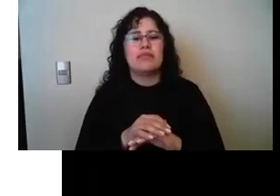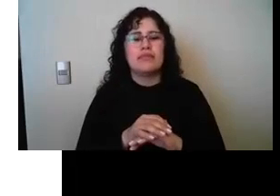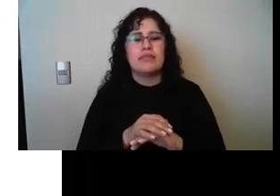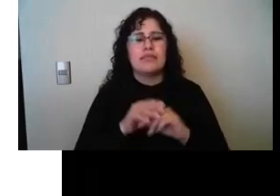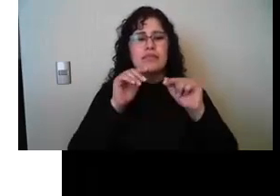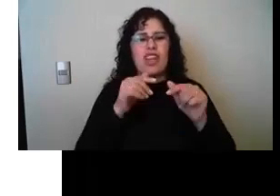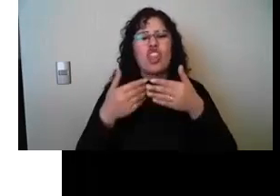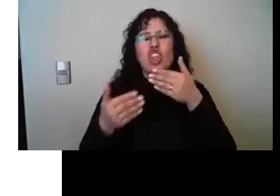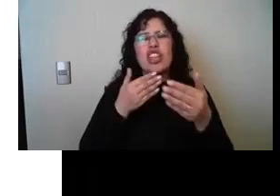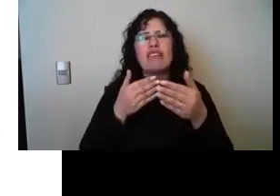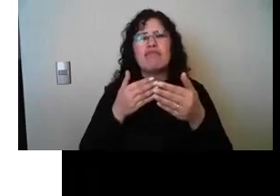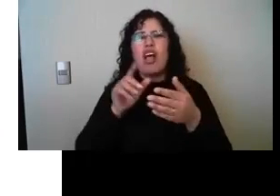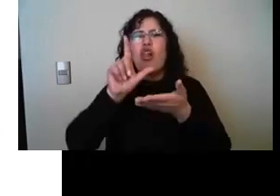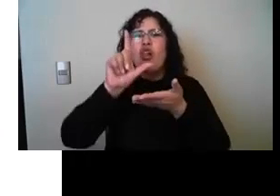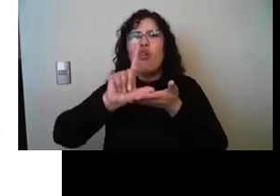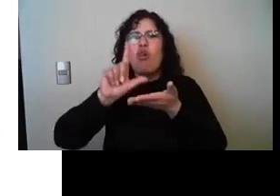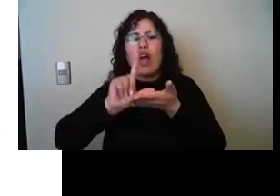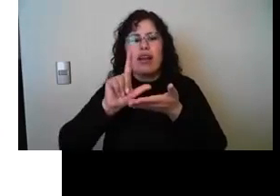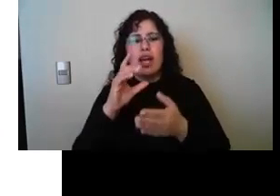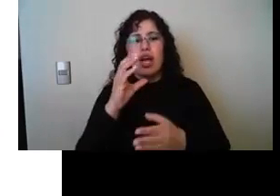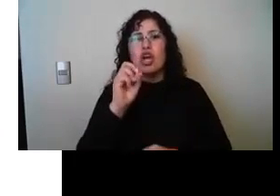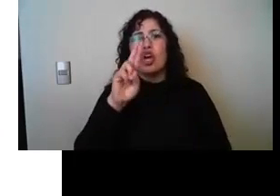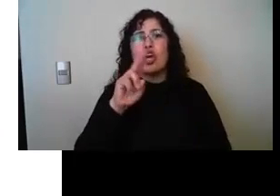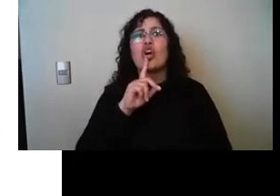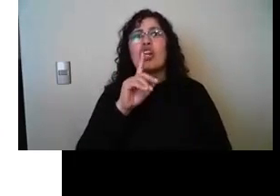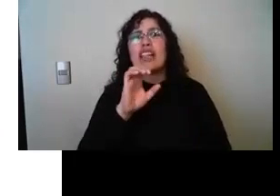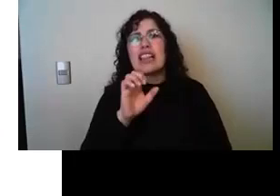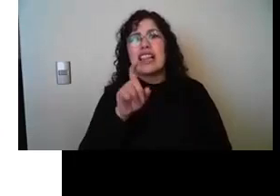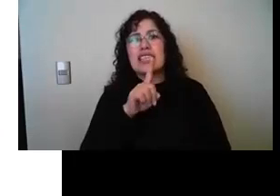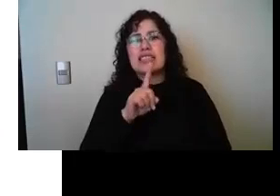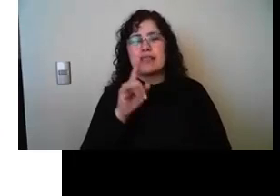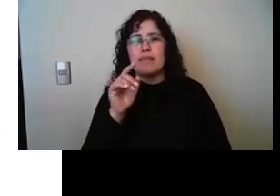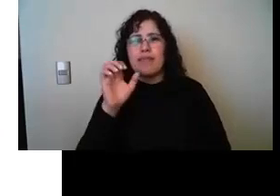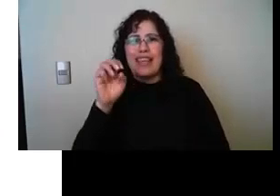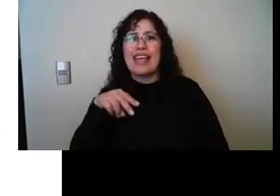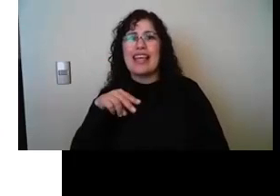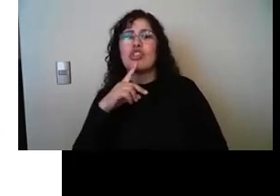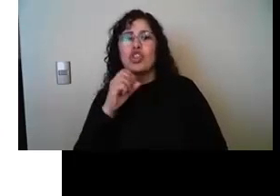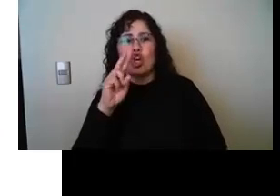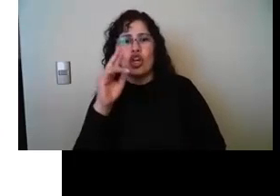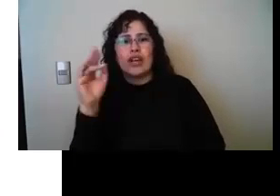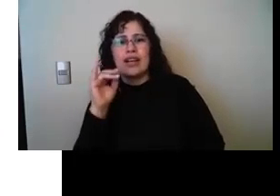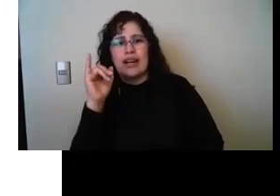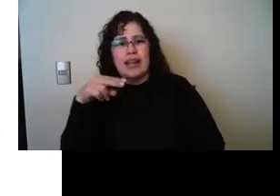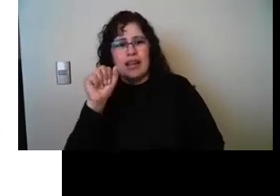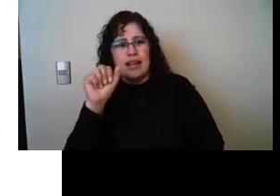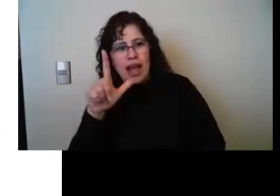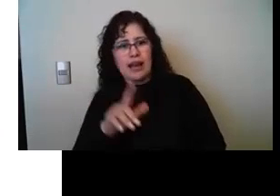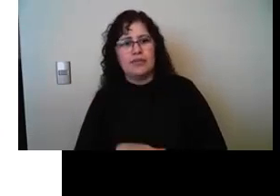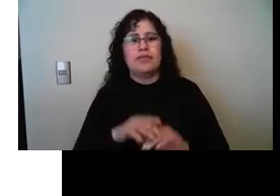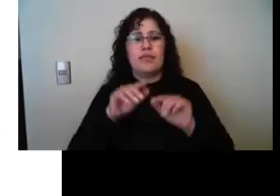entorrinal. O sea, hipocampo, hipotálamo, tálamo y corteza orbitofrontal son áreas